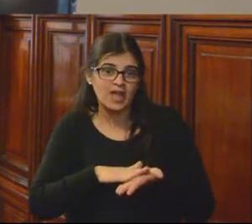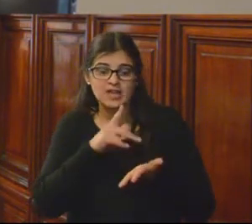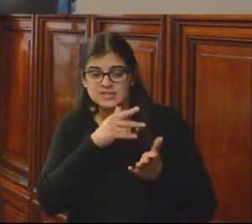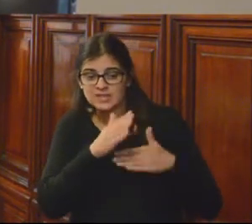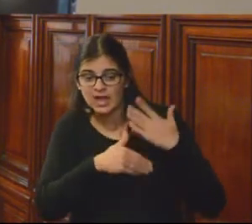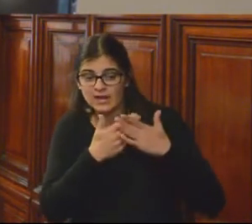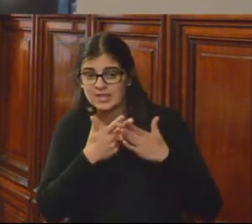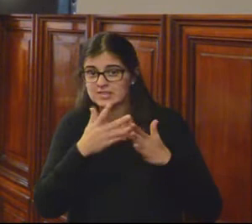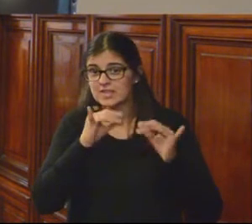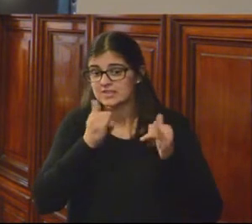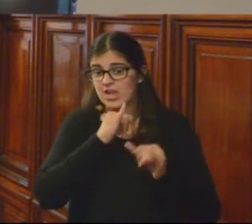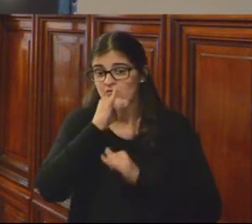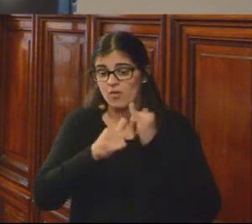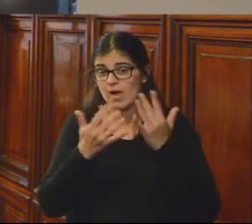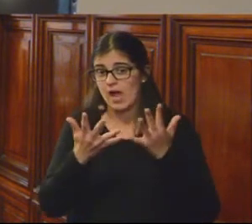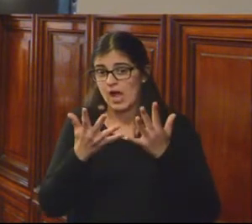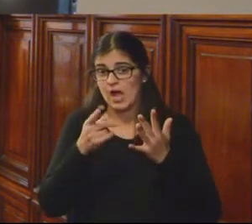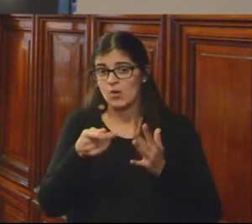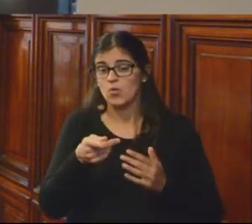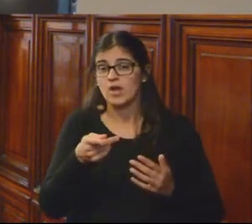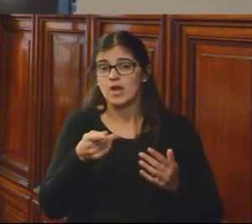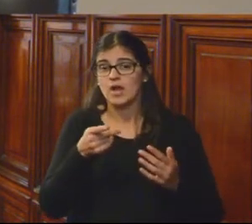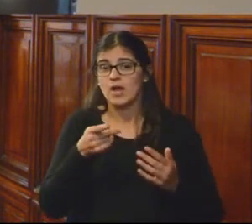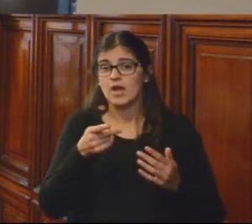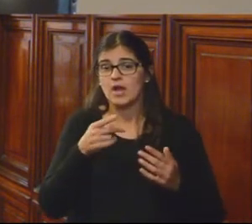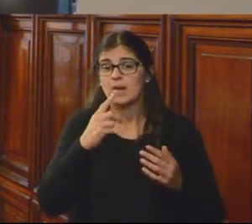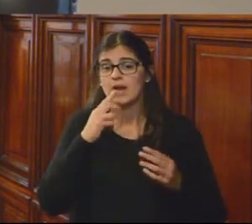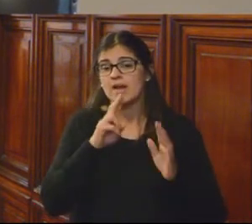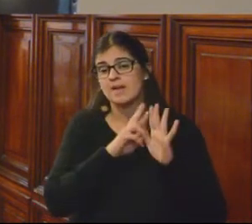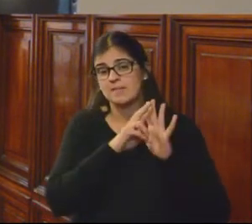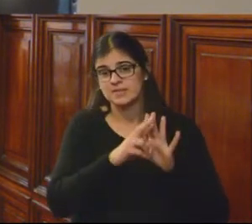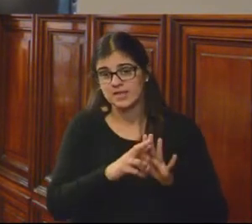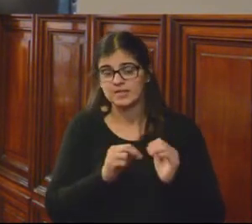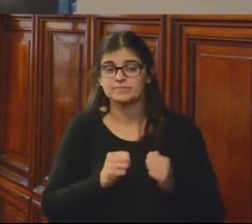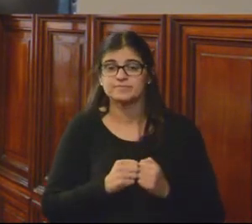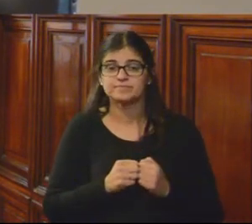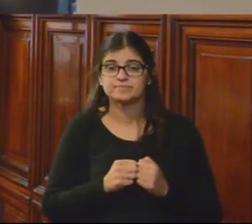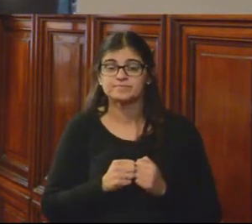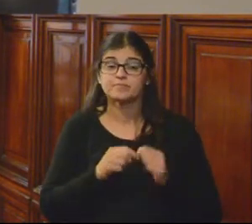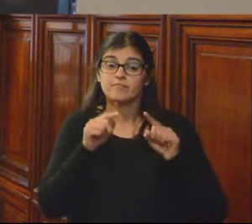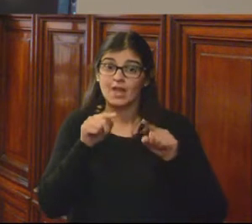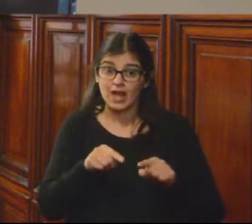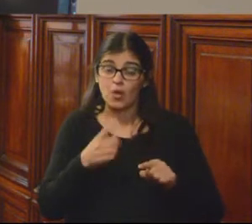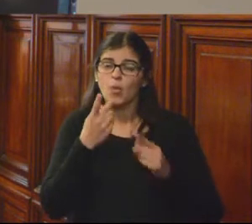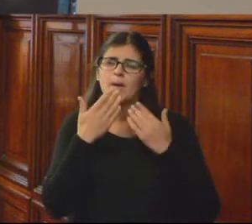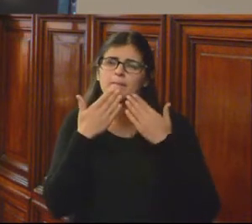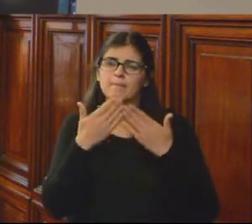que acaba de informarnos el distinguido representante. Hay una